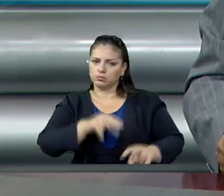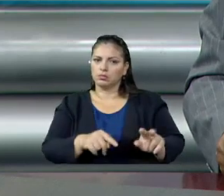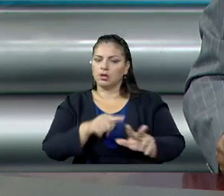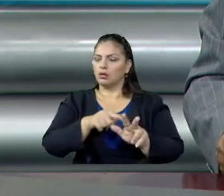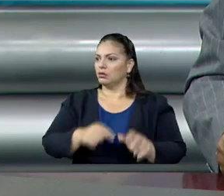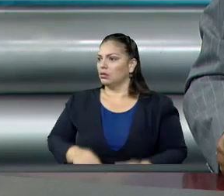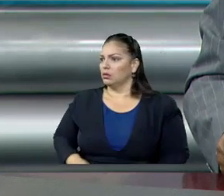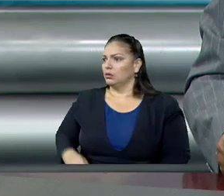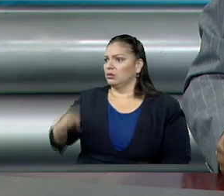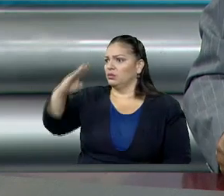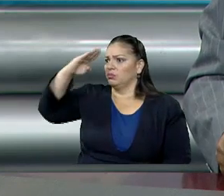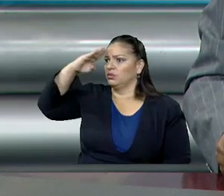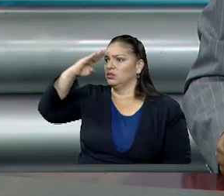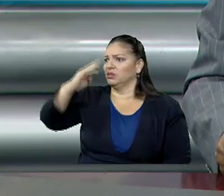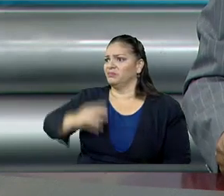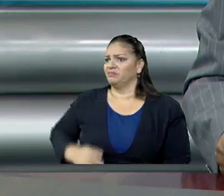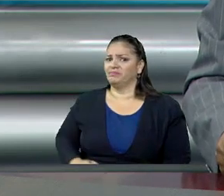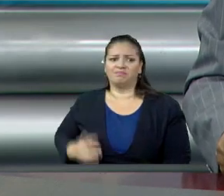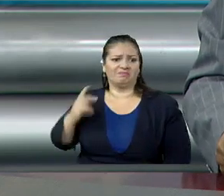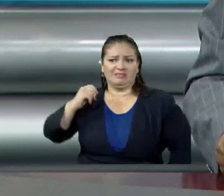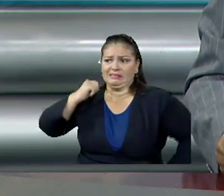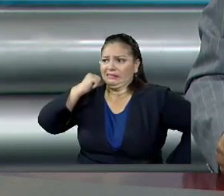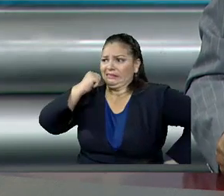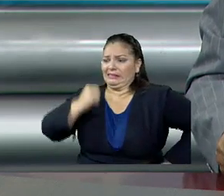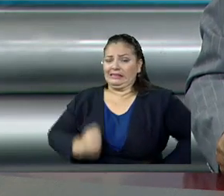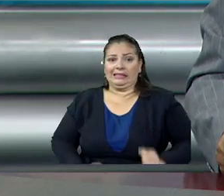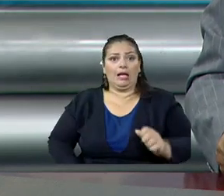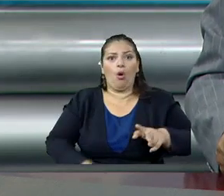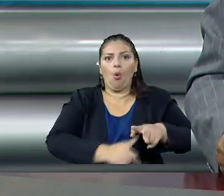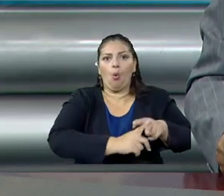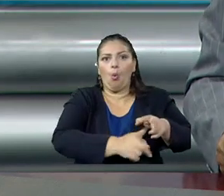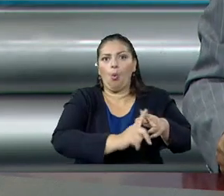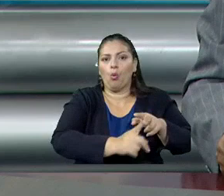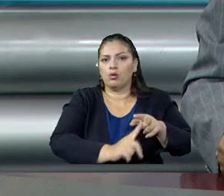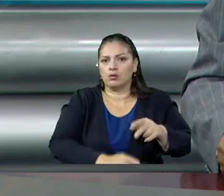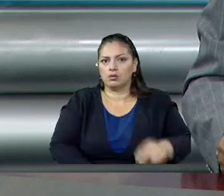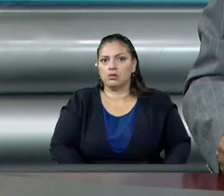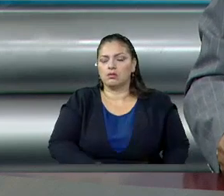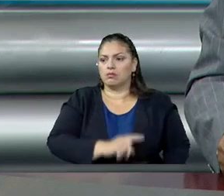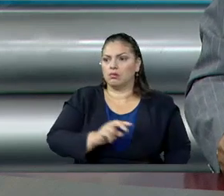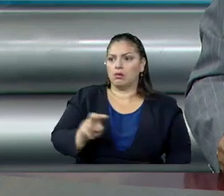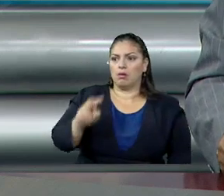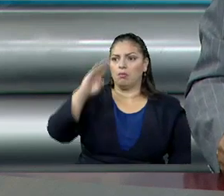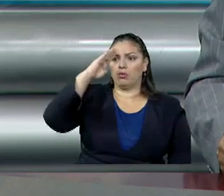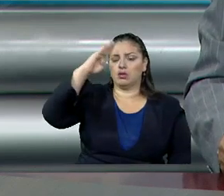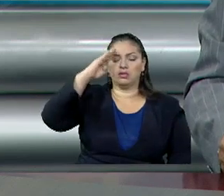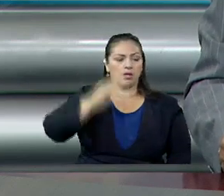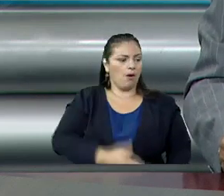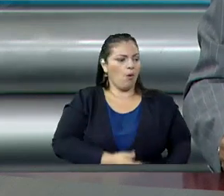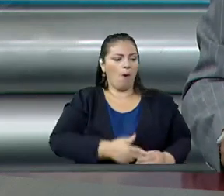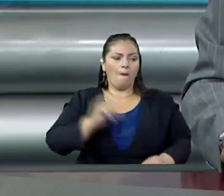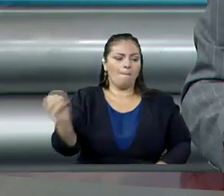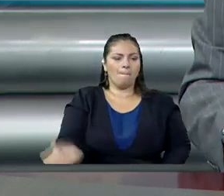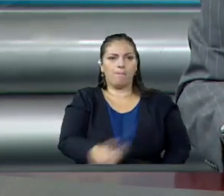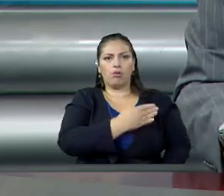fallida escapada, uno de los sujetos trató de deshacerse de un arma de fuego.